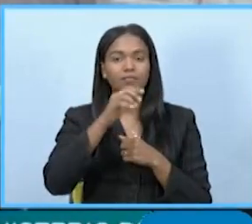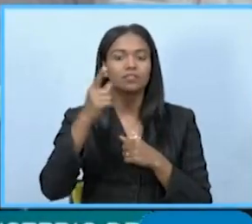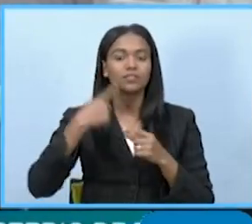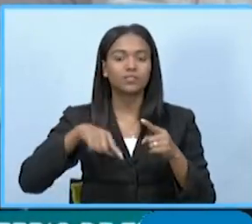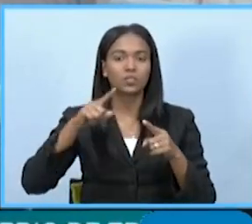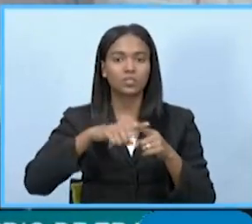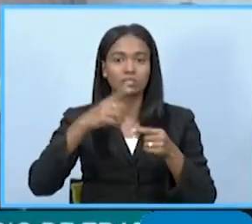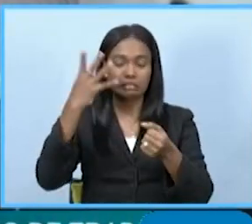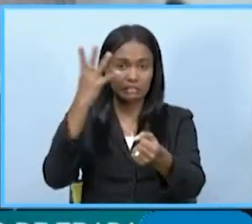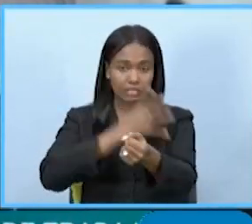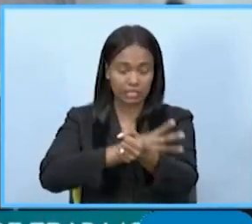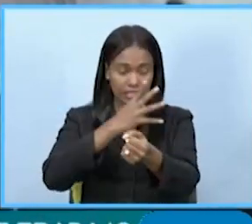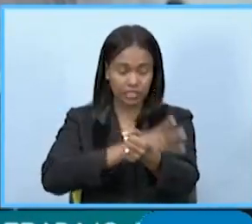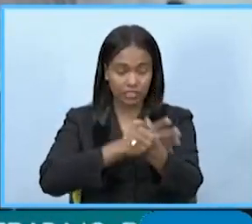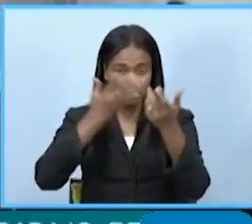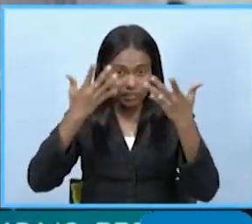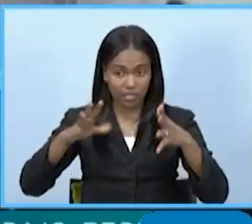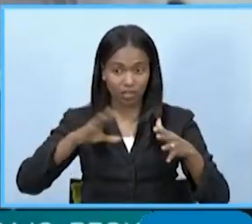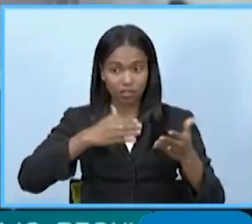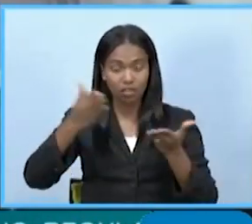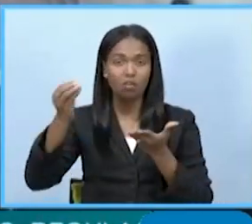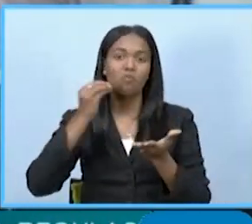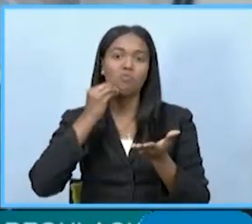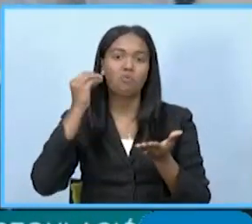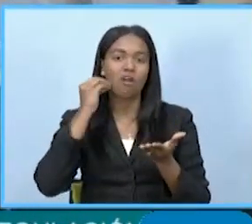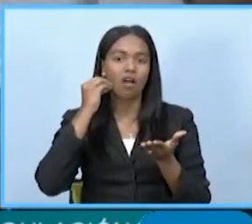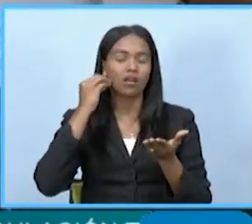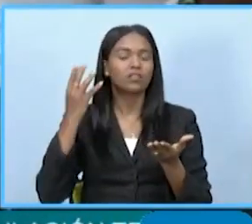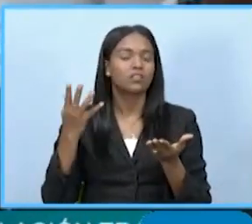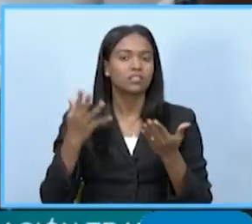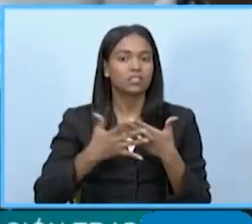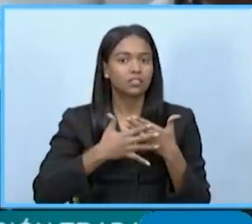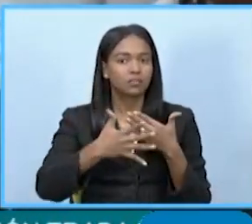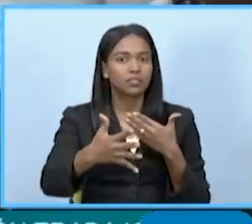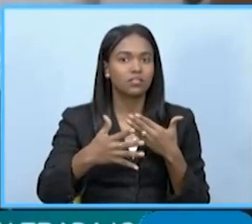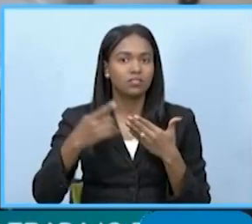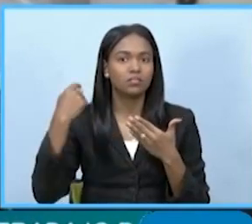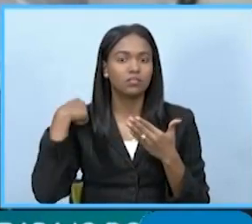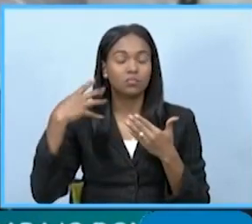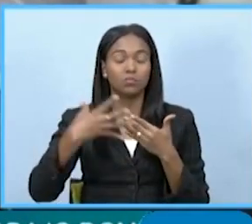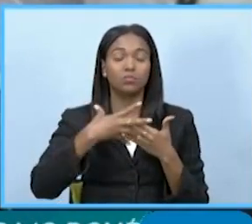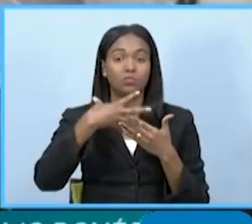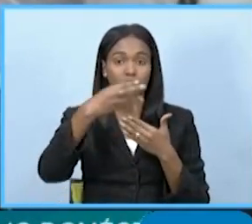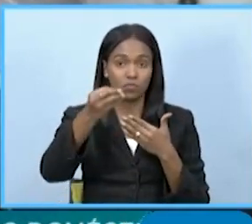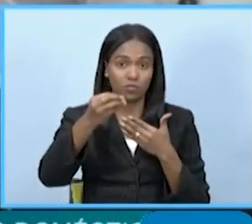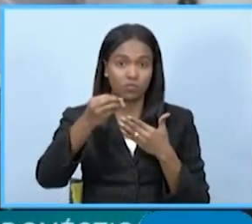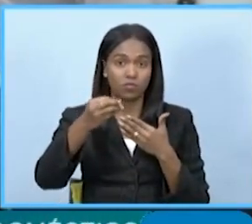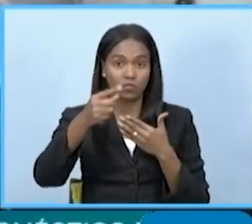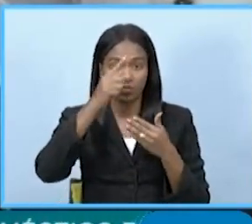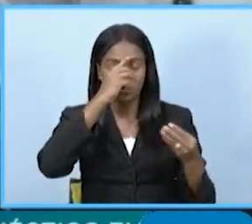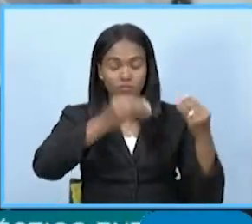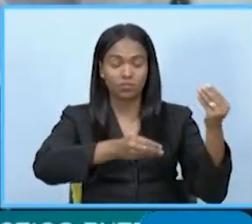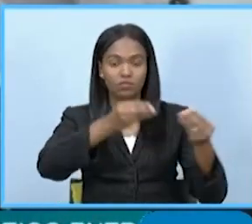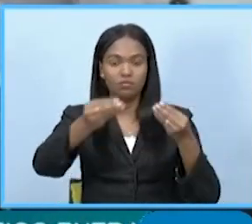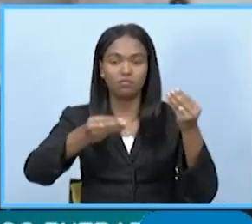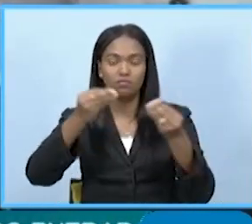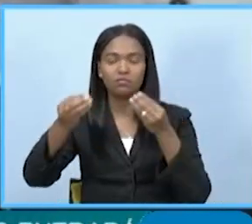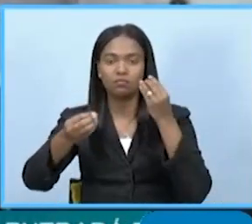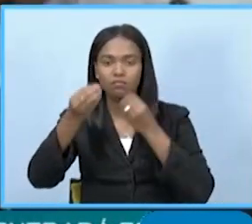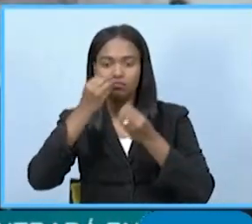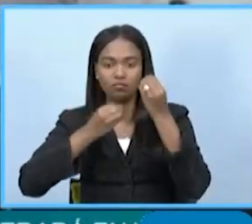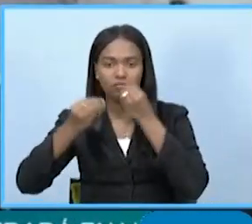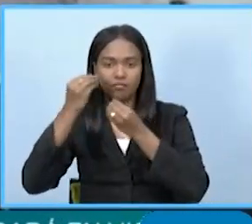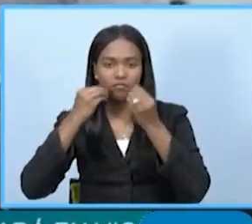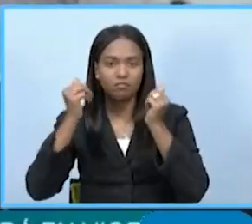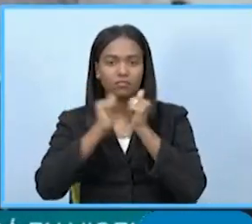salgo interno, yo hablando días después, yo me fui a repartir alimentos